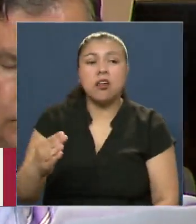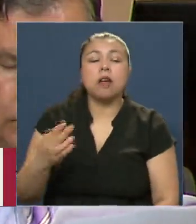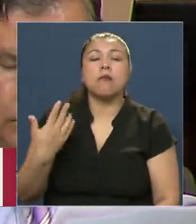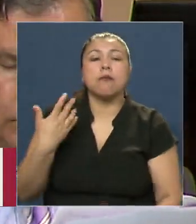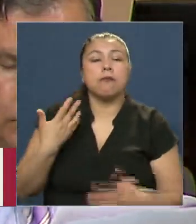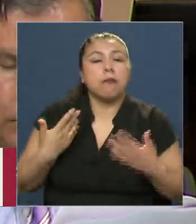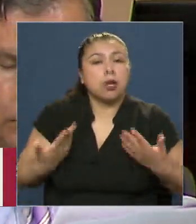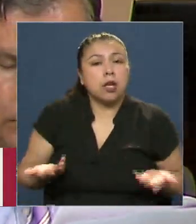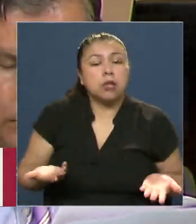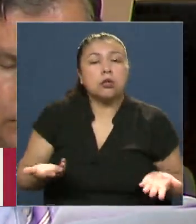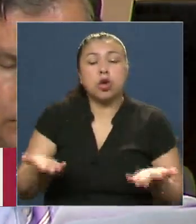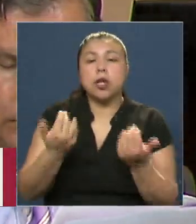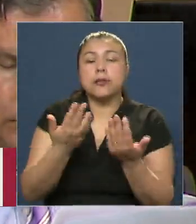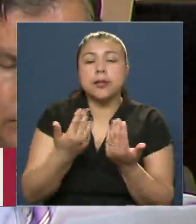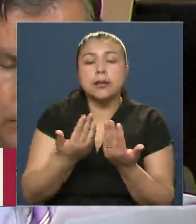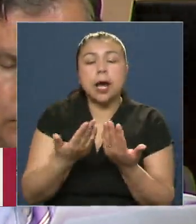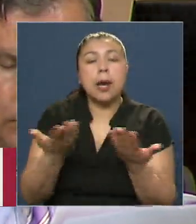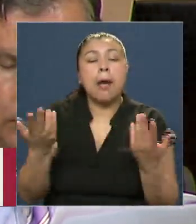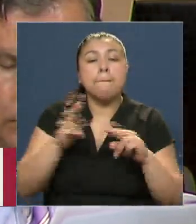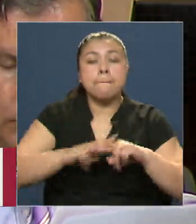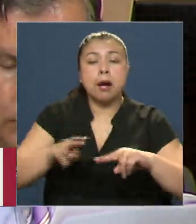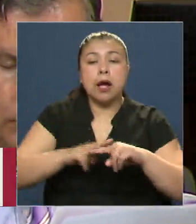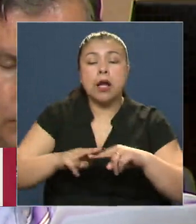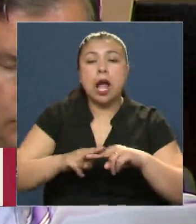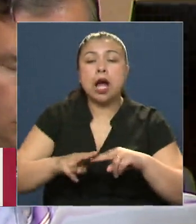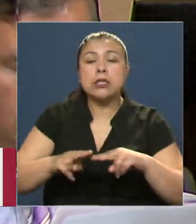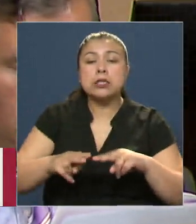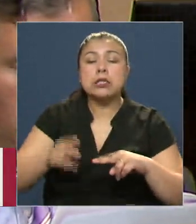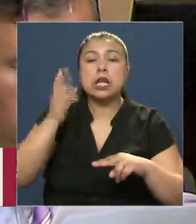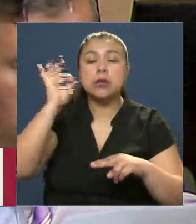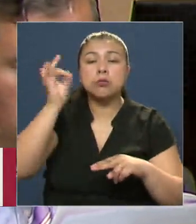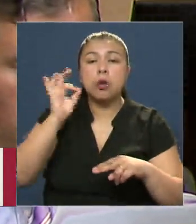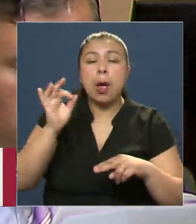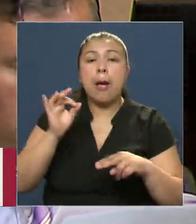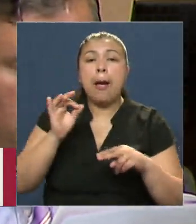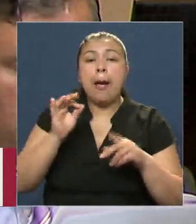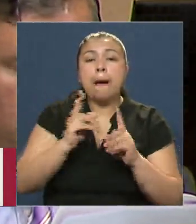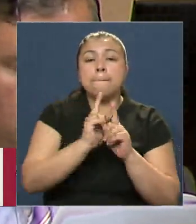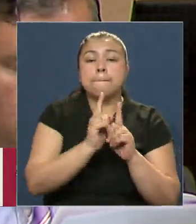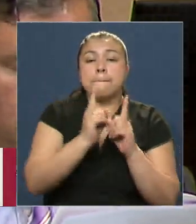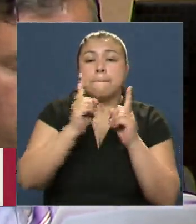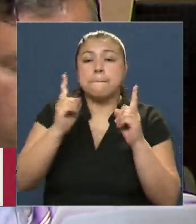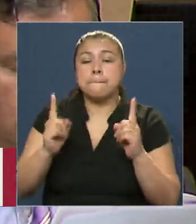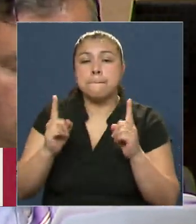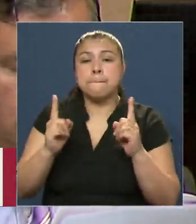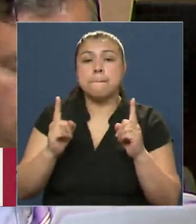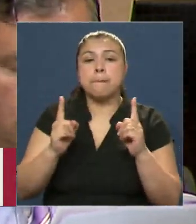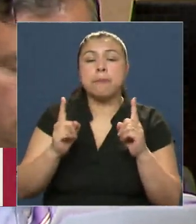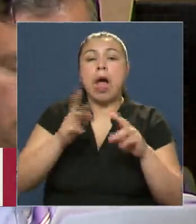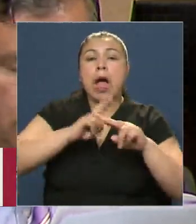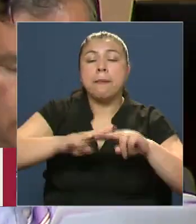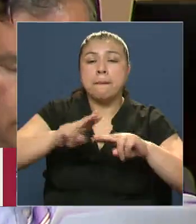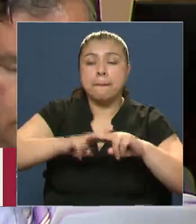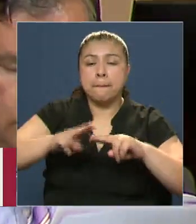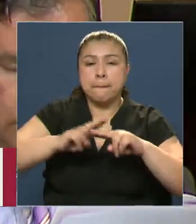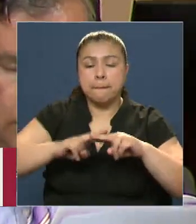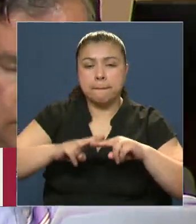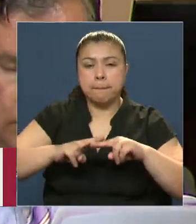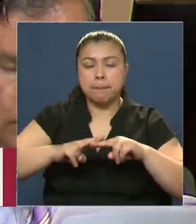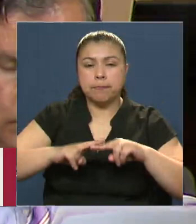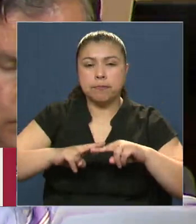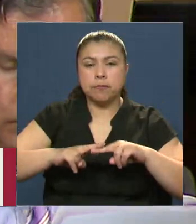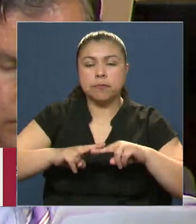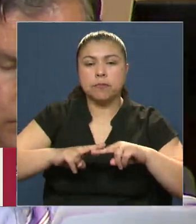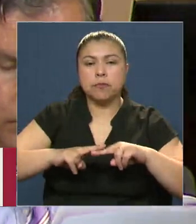inmunidades necesarias para ejercer sus funciones para el periodo acotado a la realización y